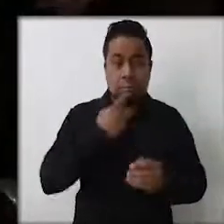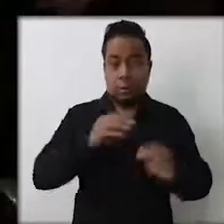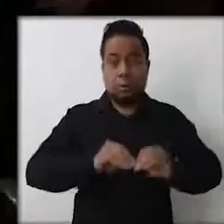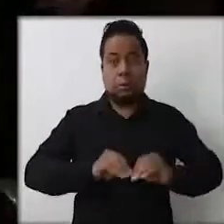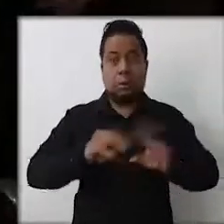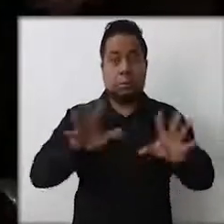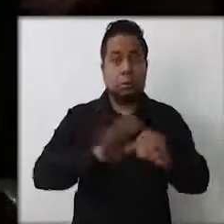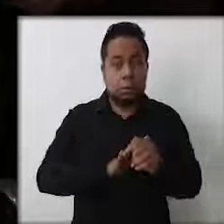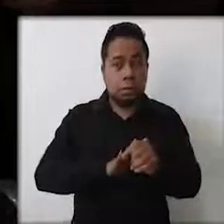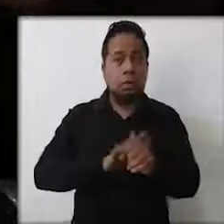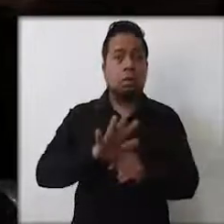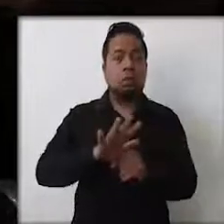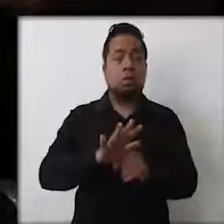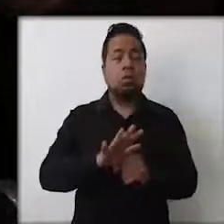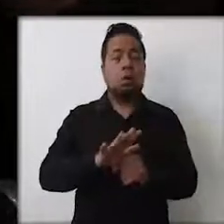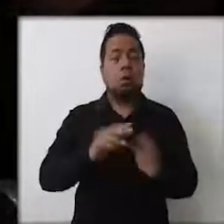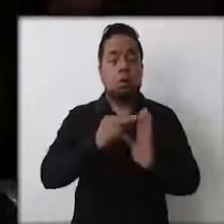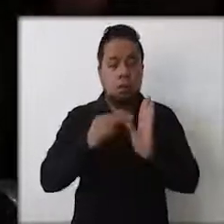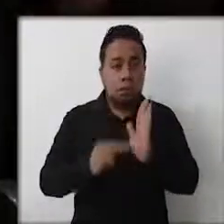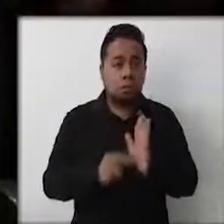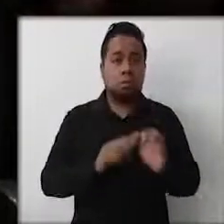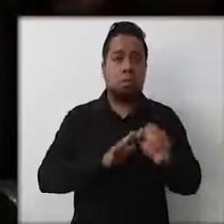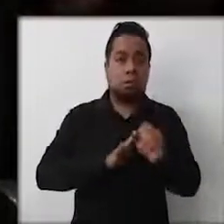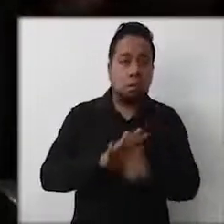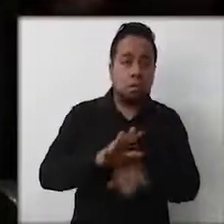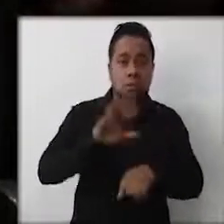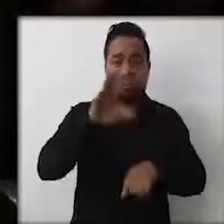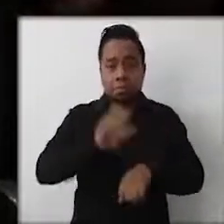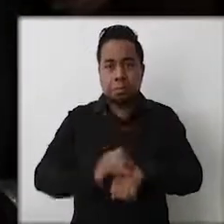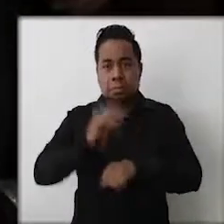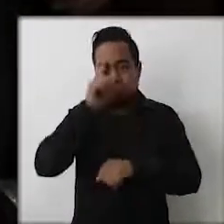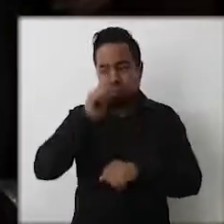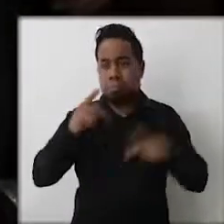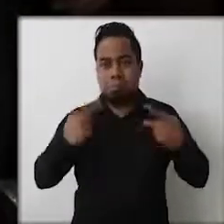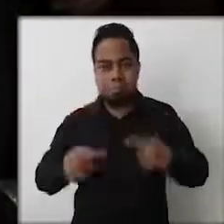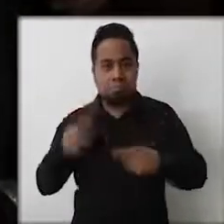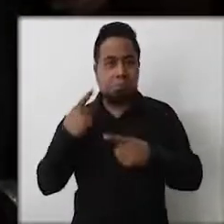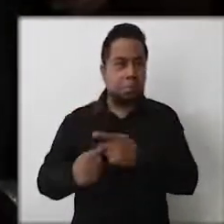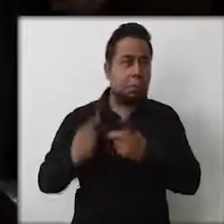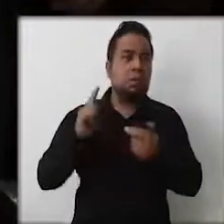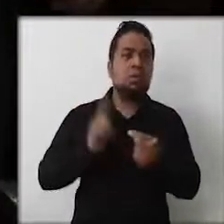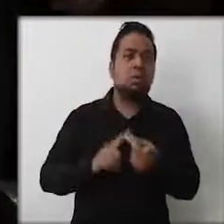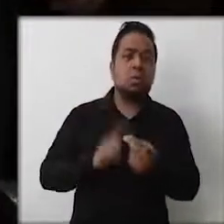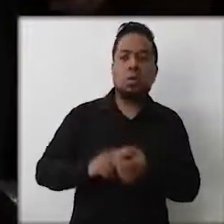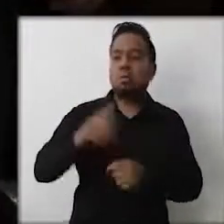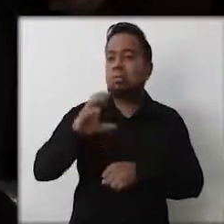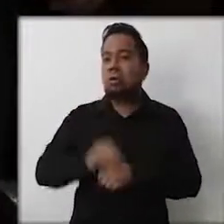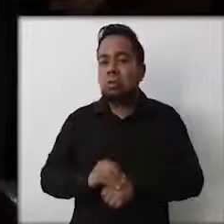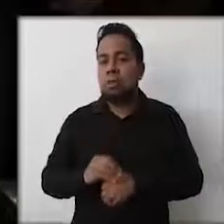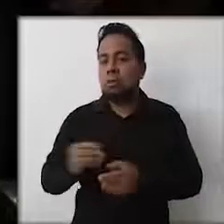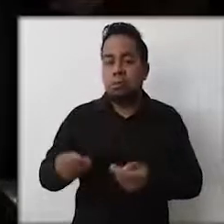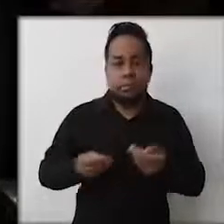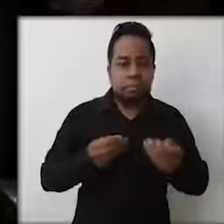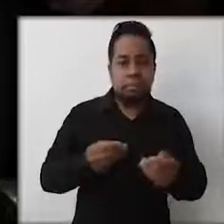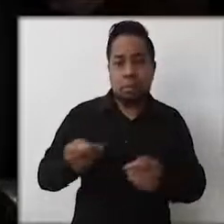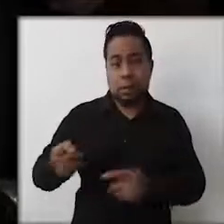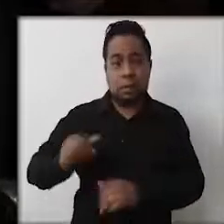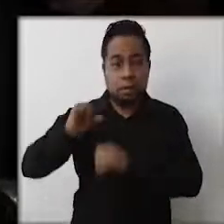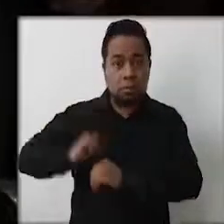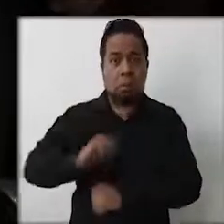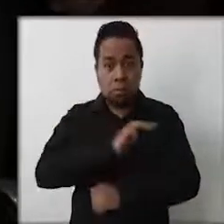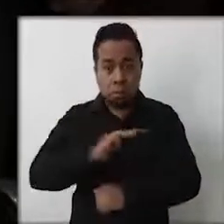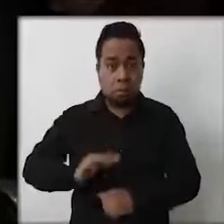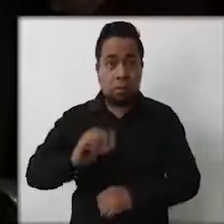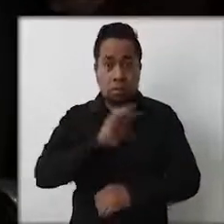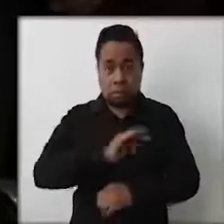ni riñe tampoco con el punto de acuerdo que hoy presenta a la consideración de este órgano